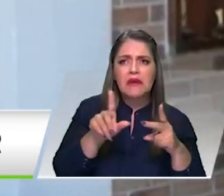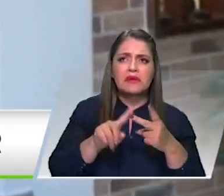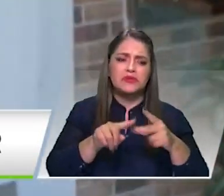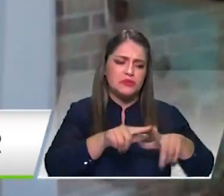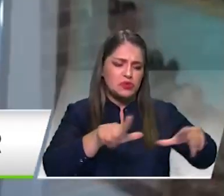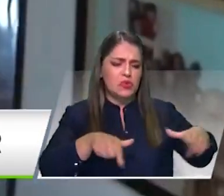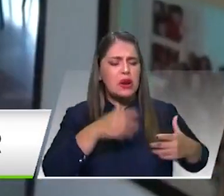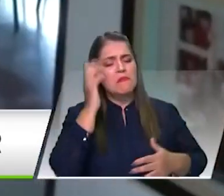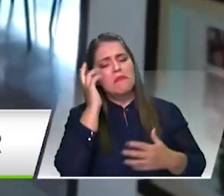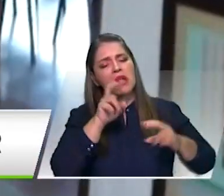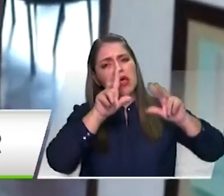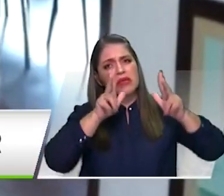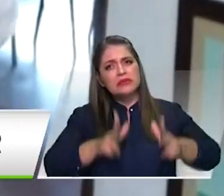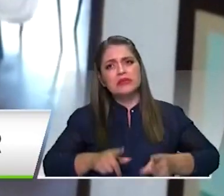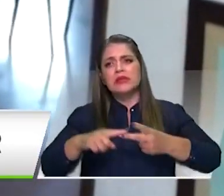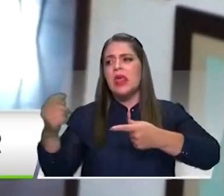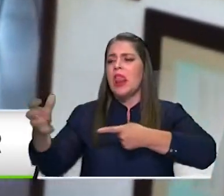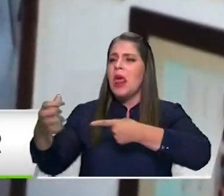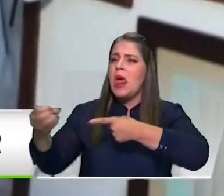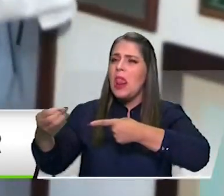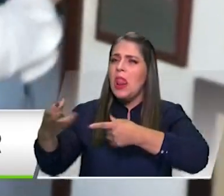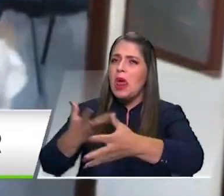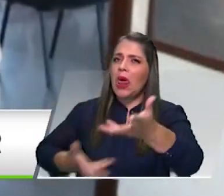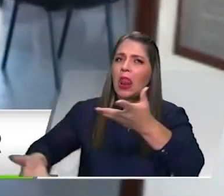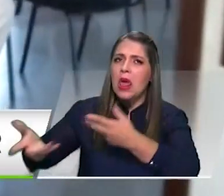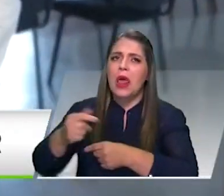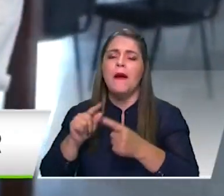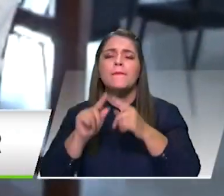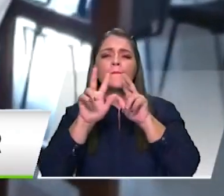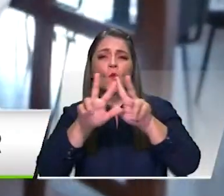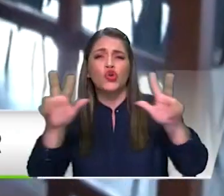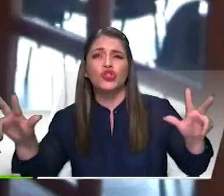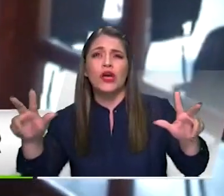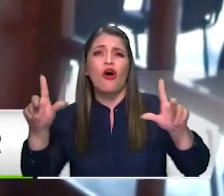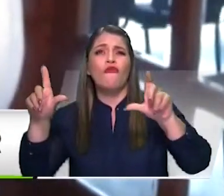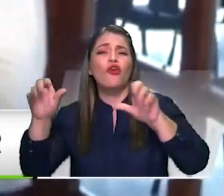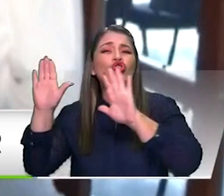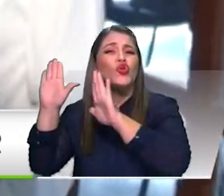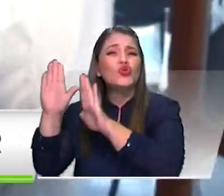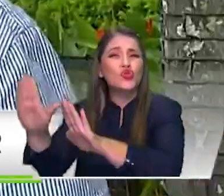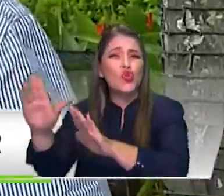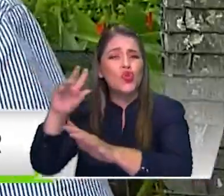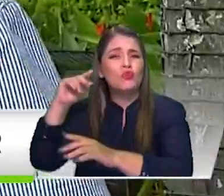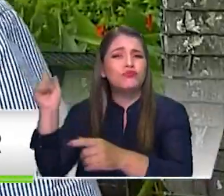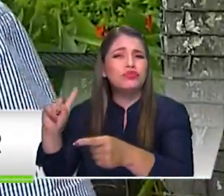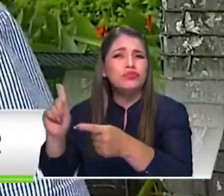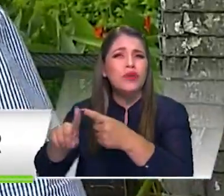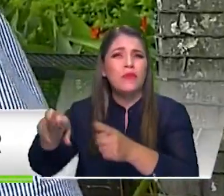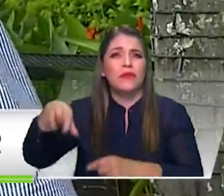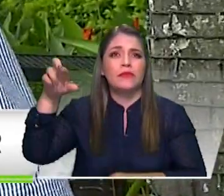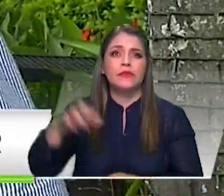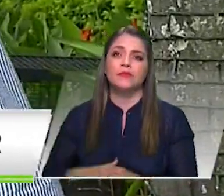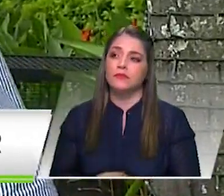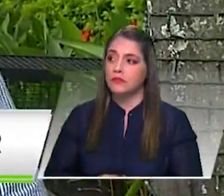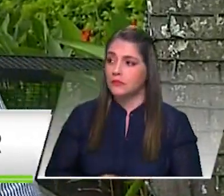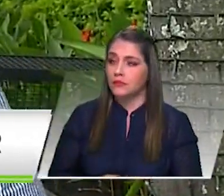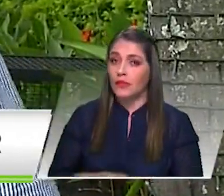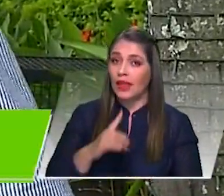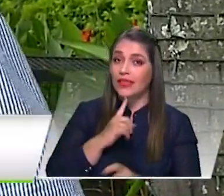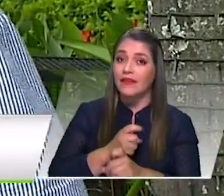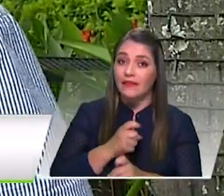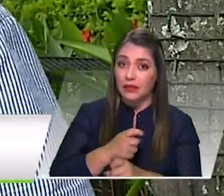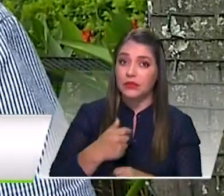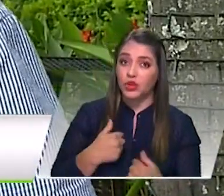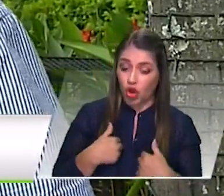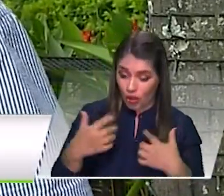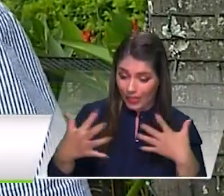para conferencias, además de un museo con fotografías y recuerdos de la carrera artística del comediante paisa. Fue un golpe muy duro porque para los que trabajamos el teatro y